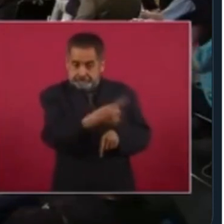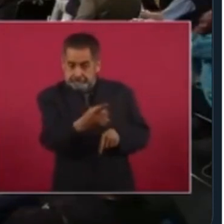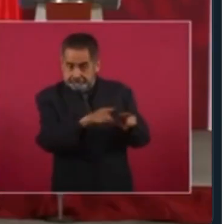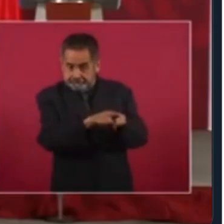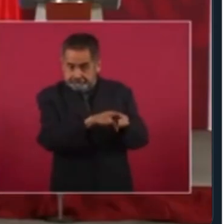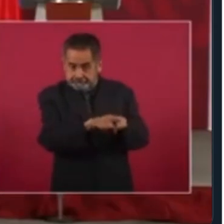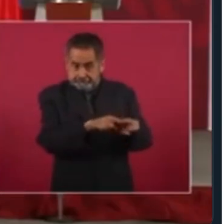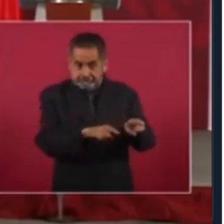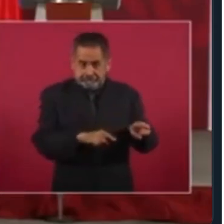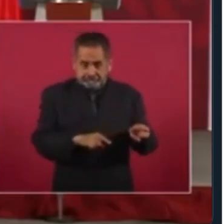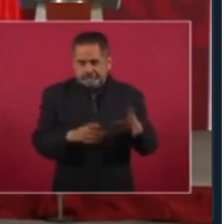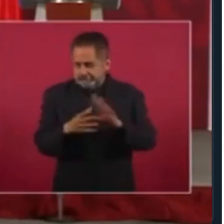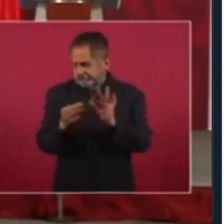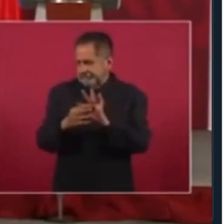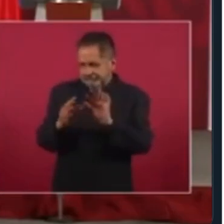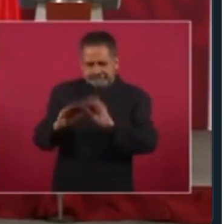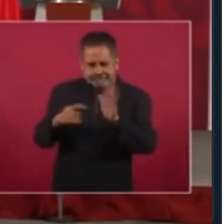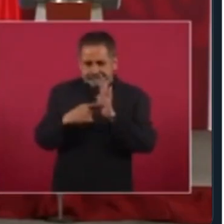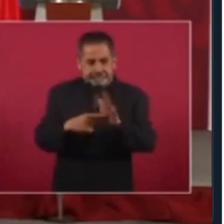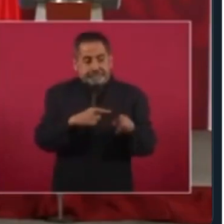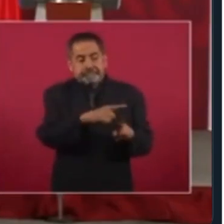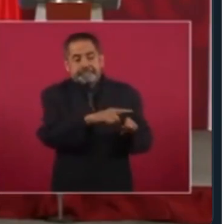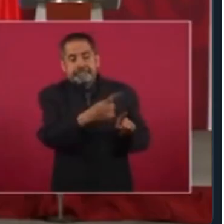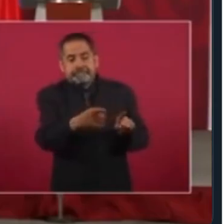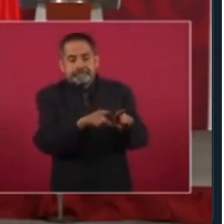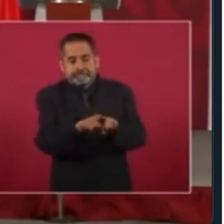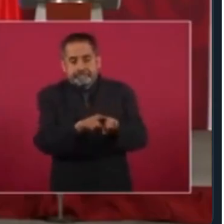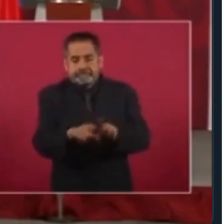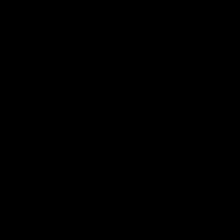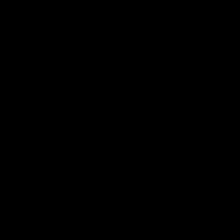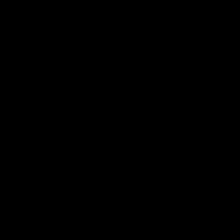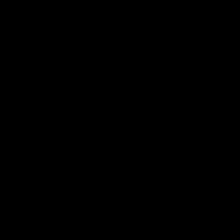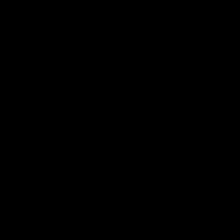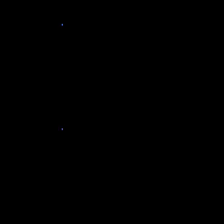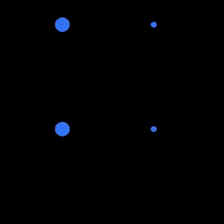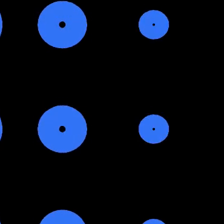y lo más importante, comparte el video. Nos vemos en el próximo.